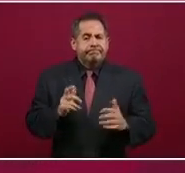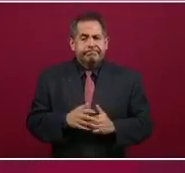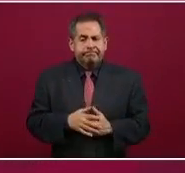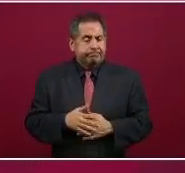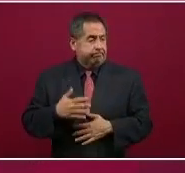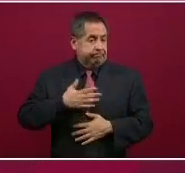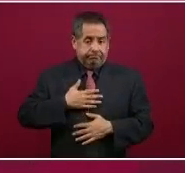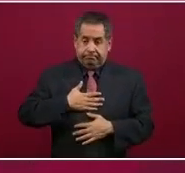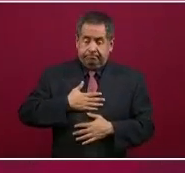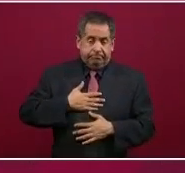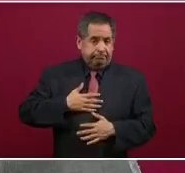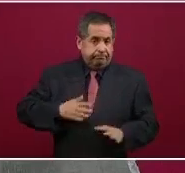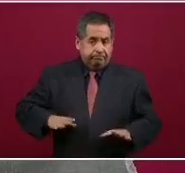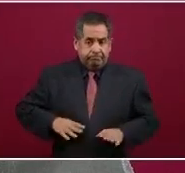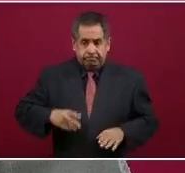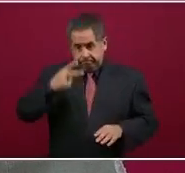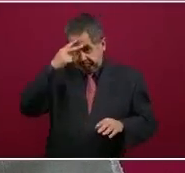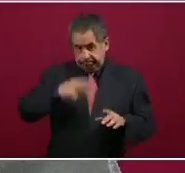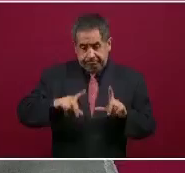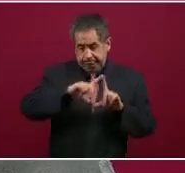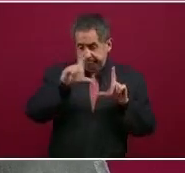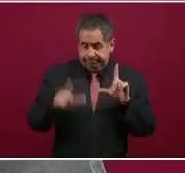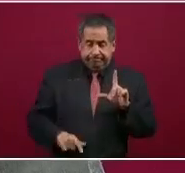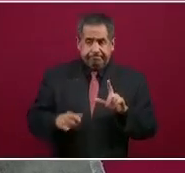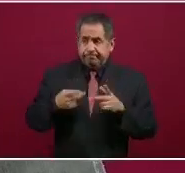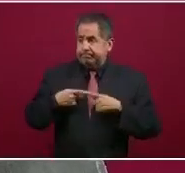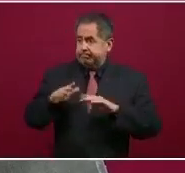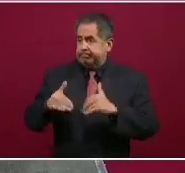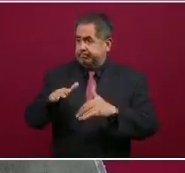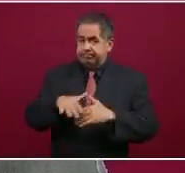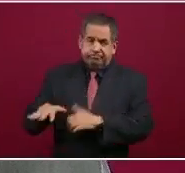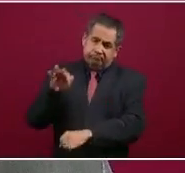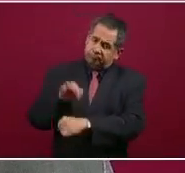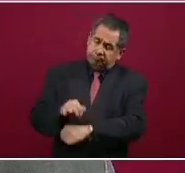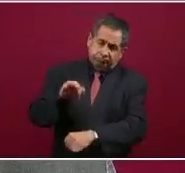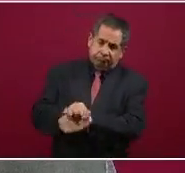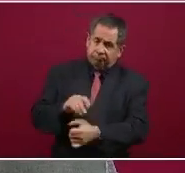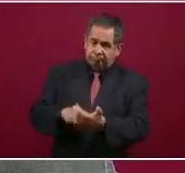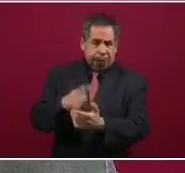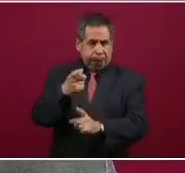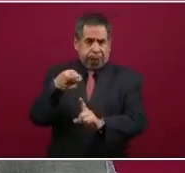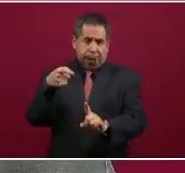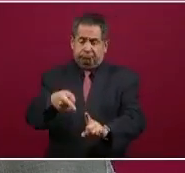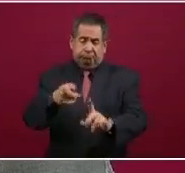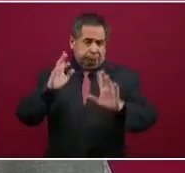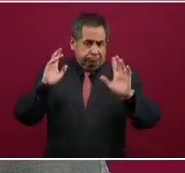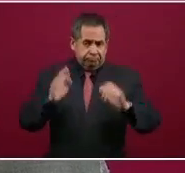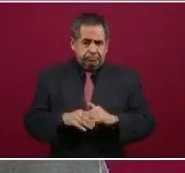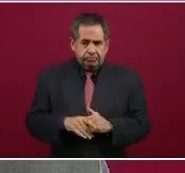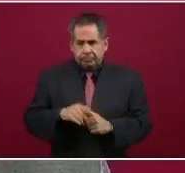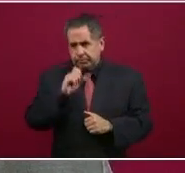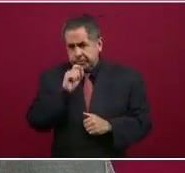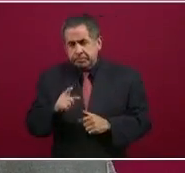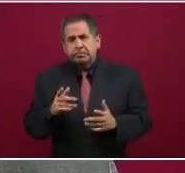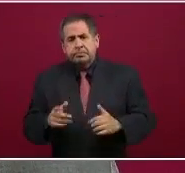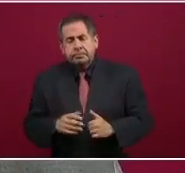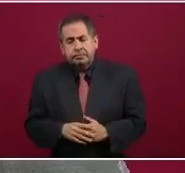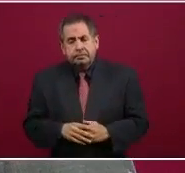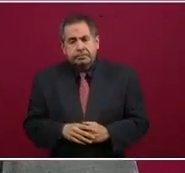los intereses del pueblo de México y también, ¿por qué no?,